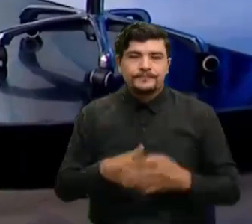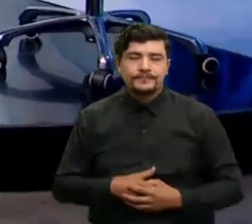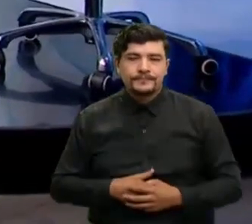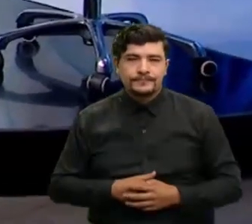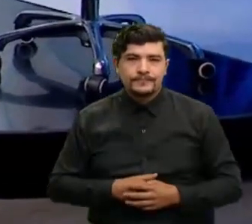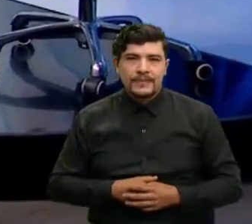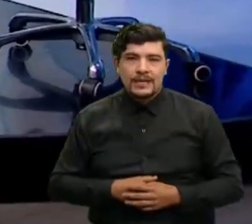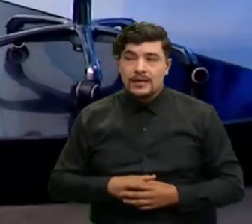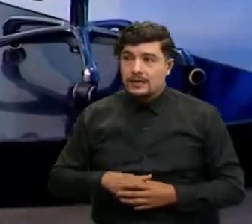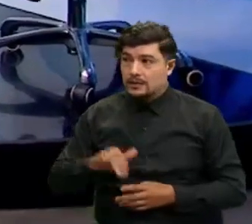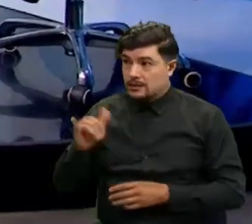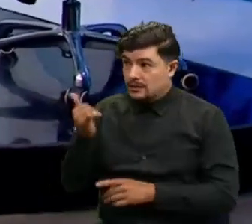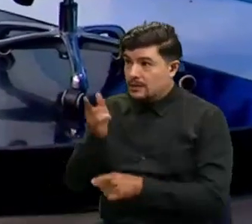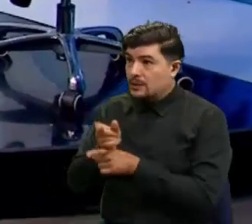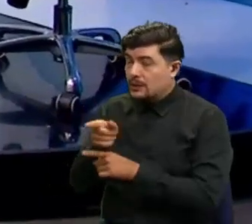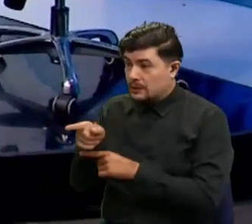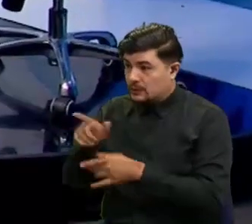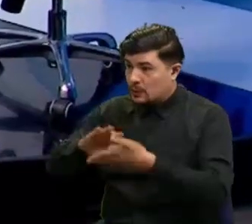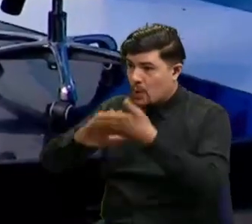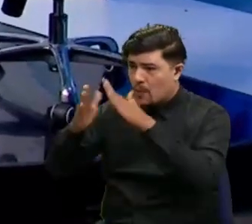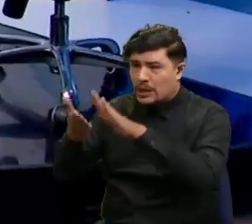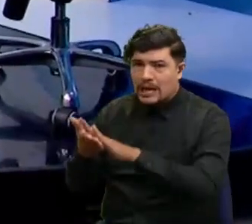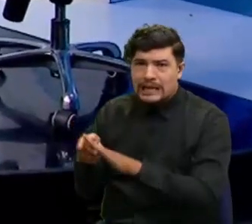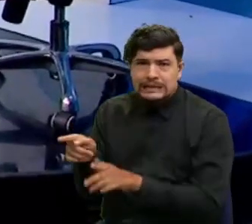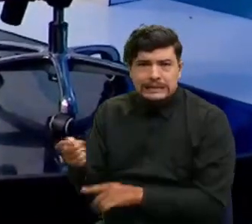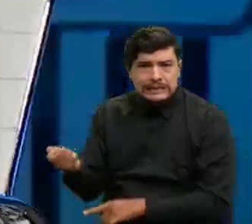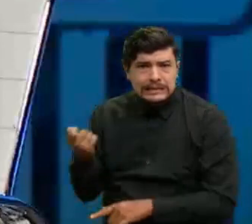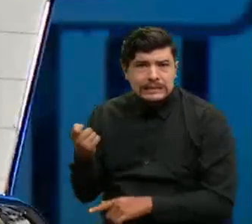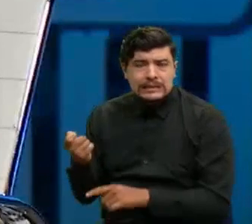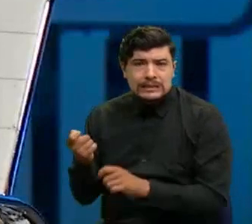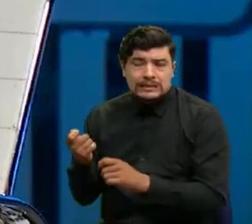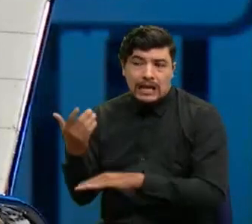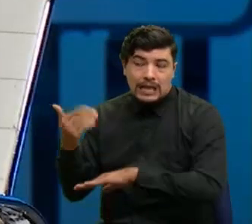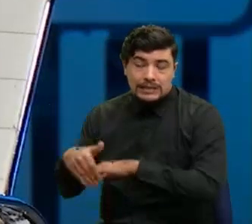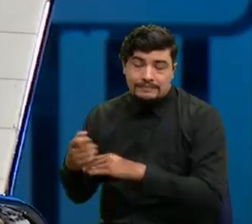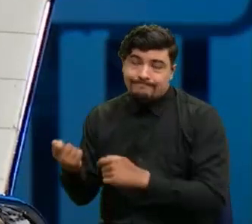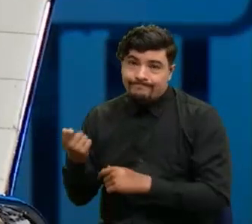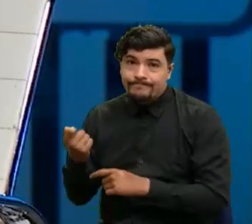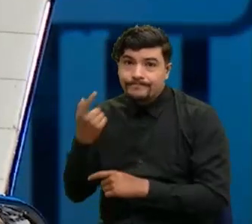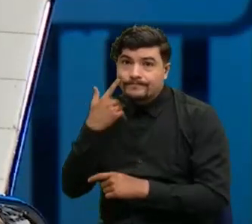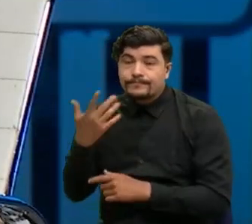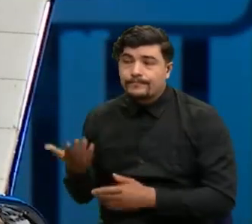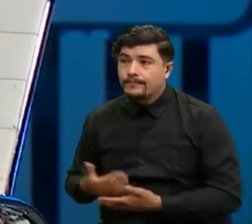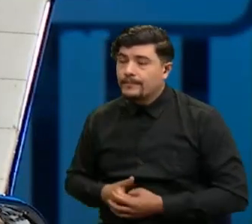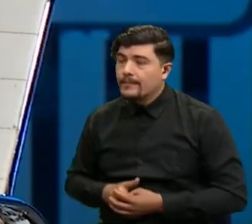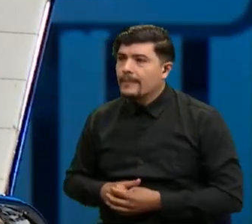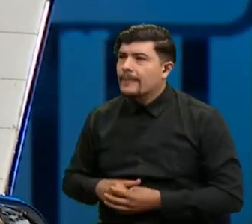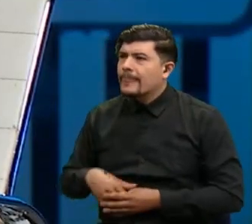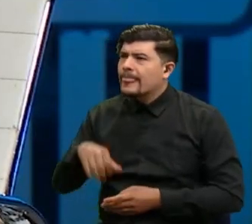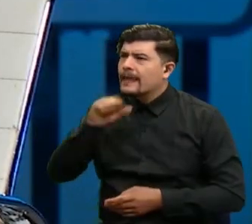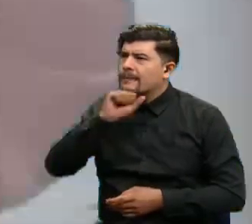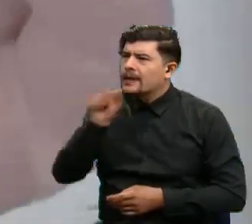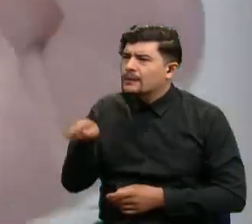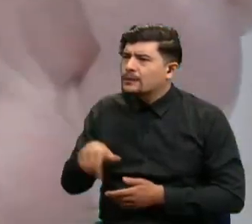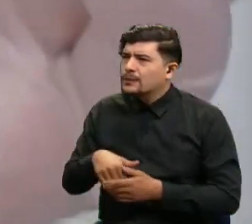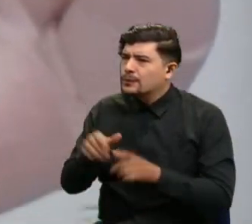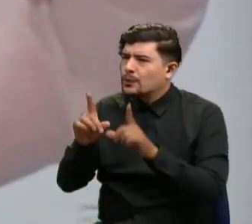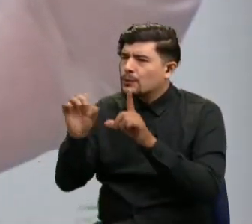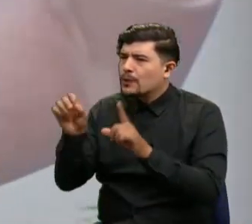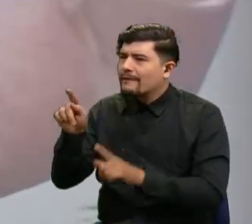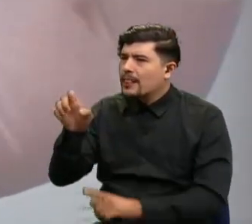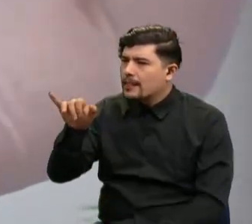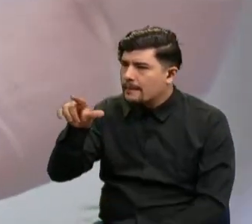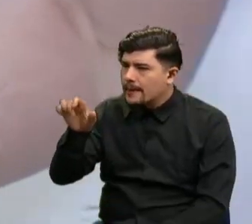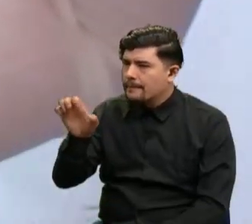además que es una población que está bastante expuesta. Para el doctor Felipe González, ¿cómo se está haciendo que el biológico llegue a estas